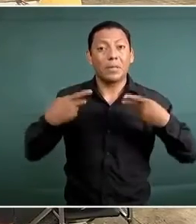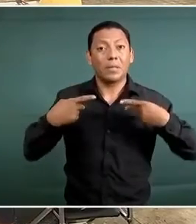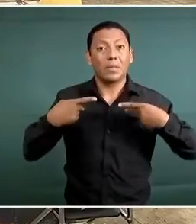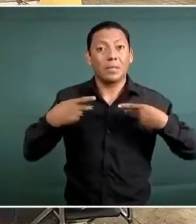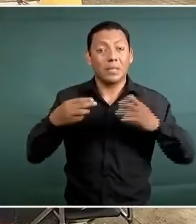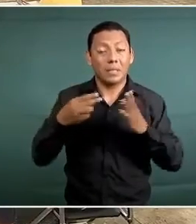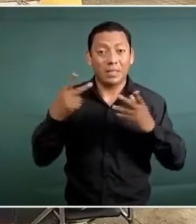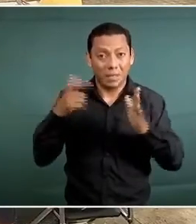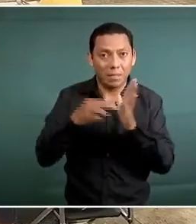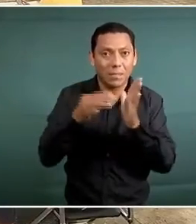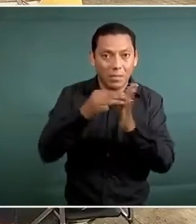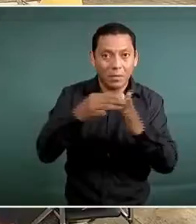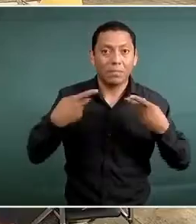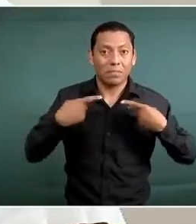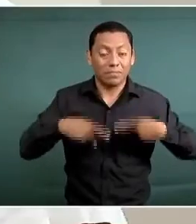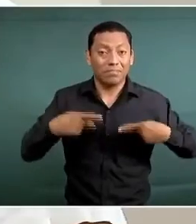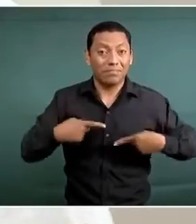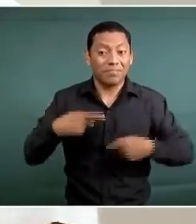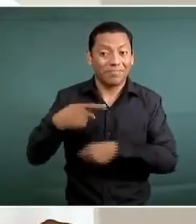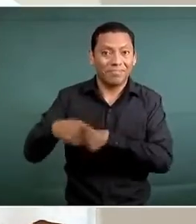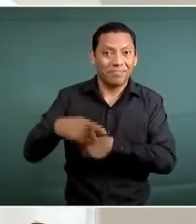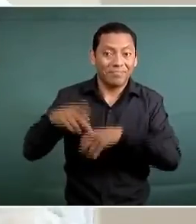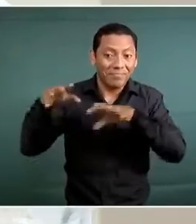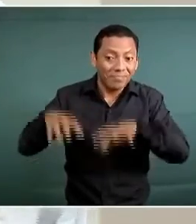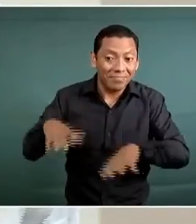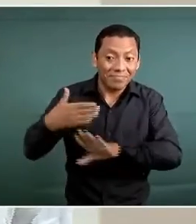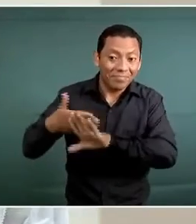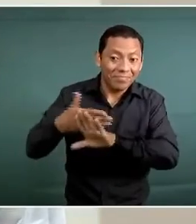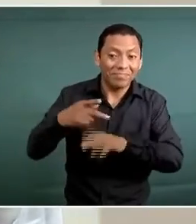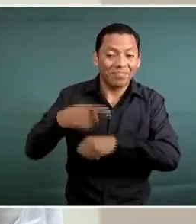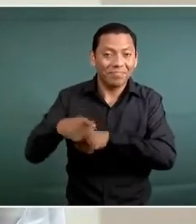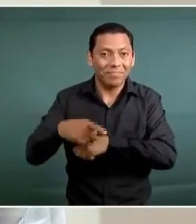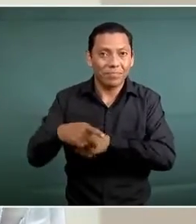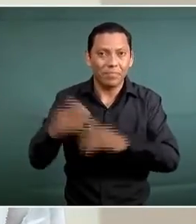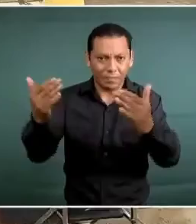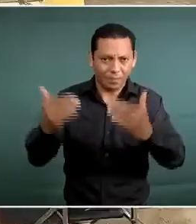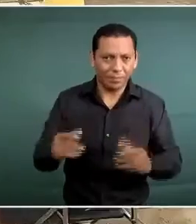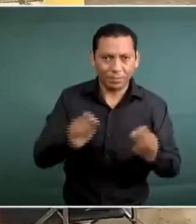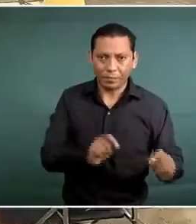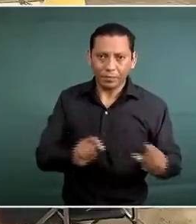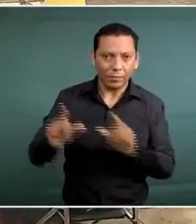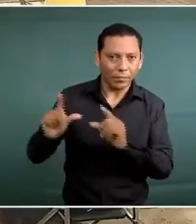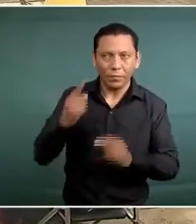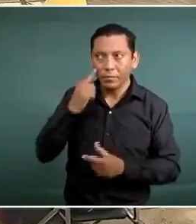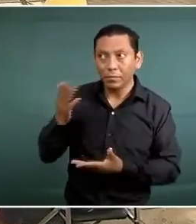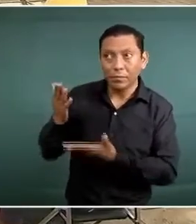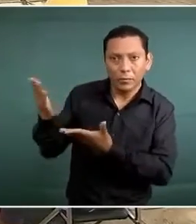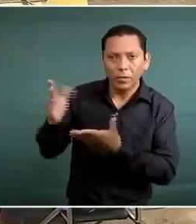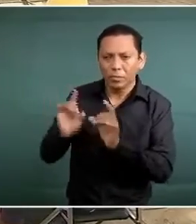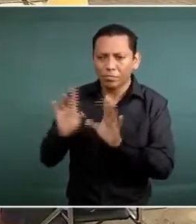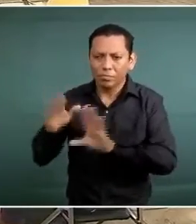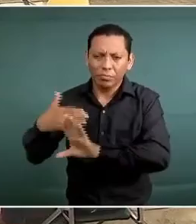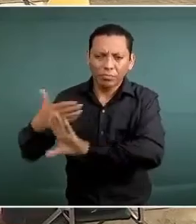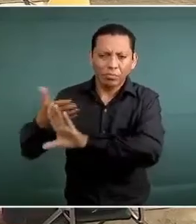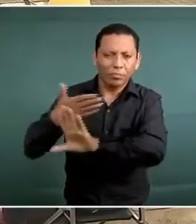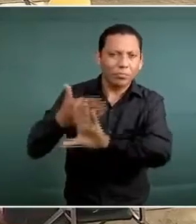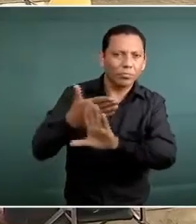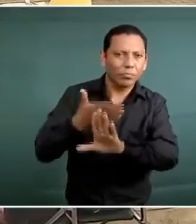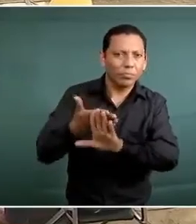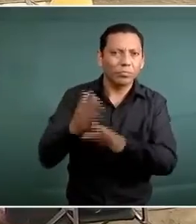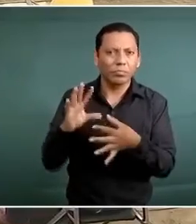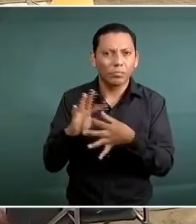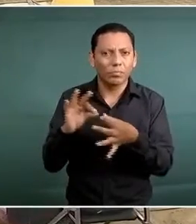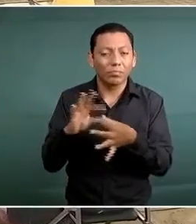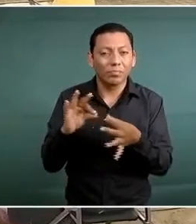personas están expuestas a este riesgo de ciclón tropical. La siguiente, por favor, en cuanto a las afectaciones, tenemos